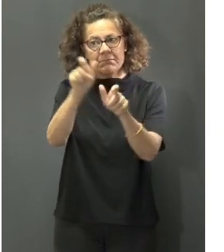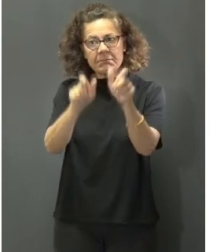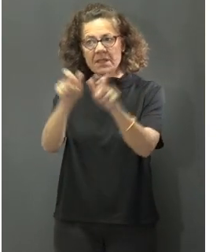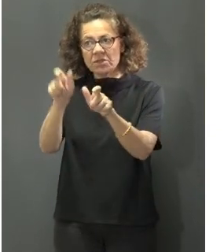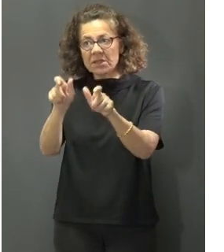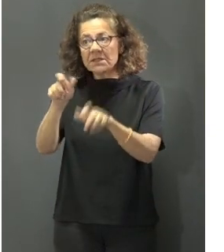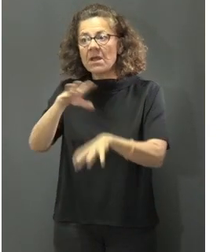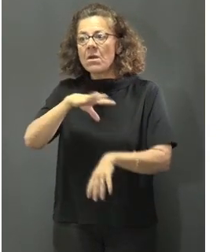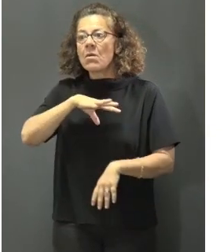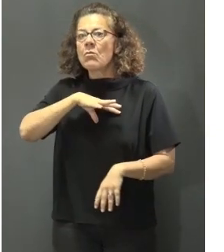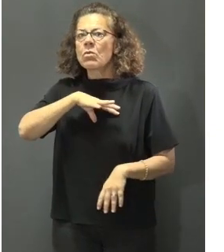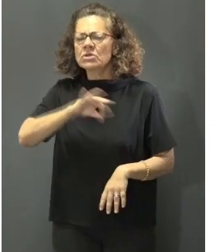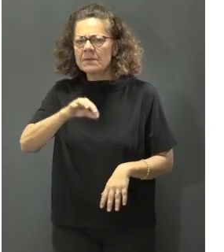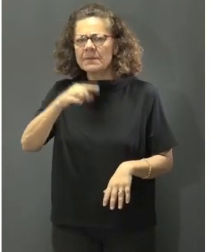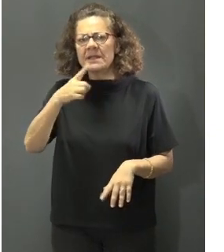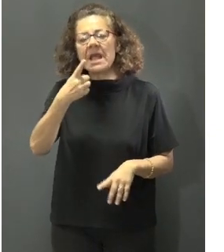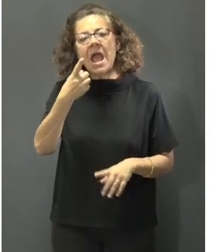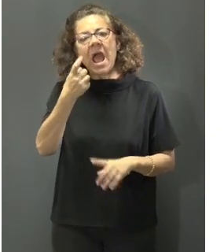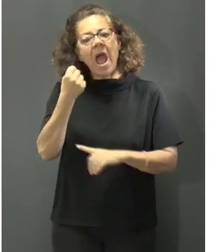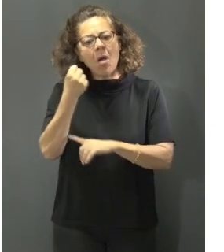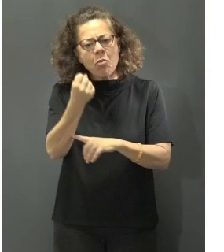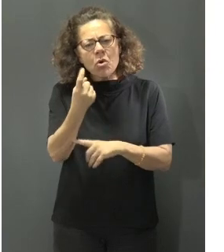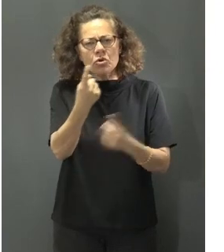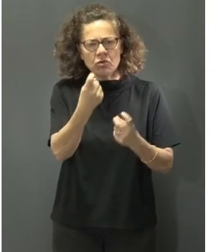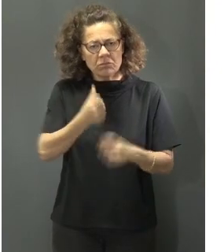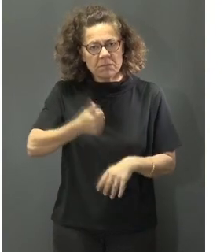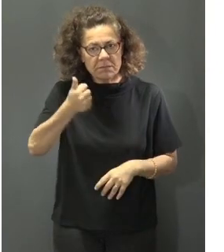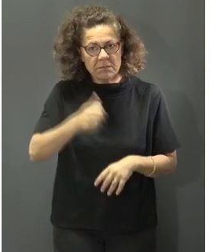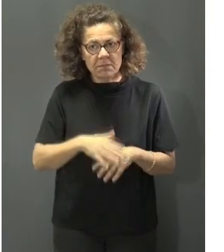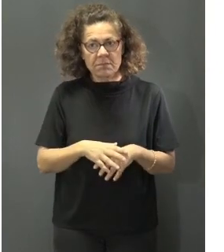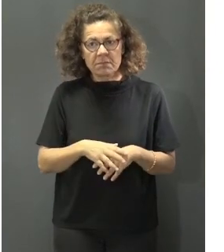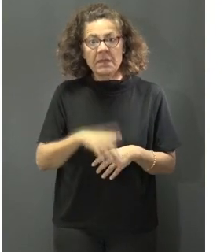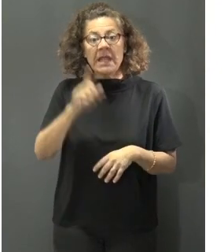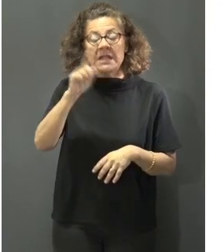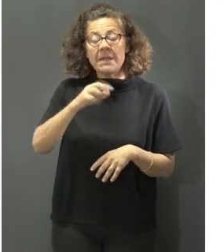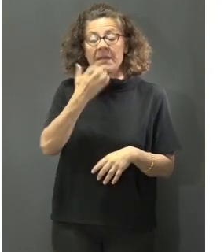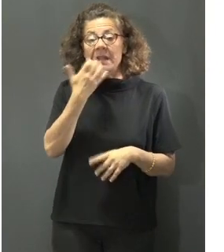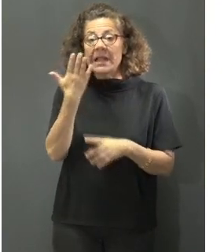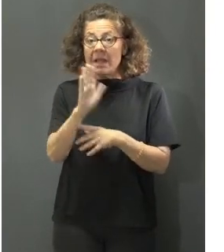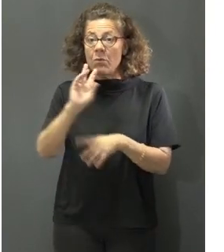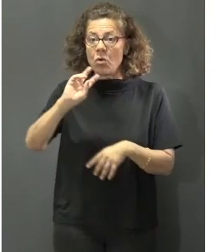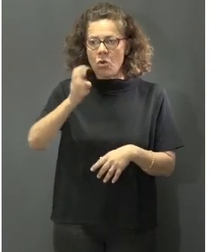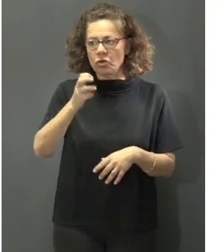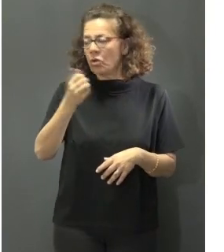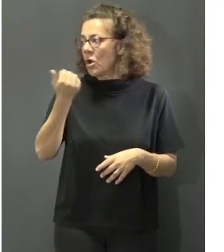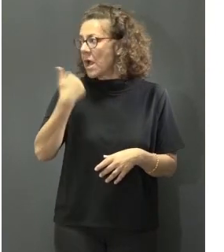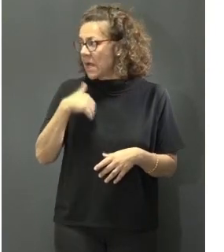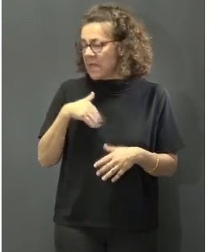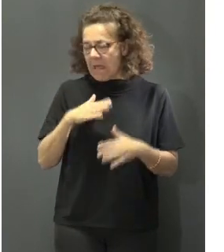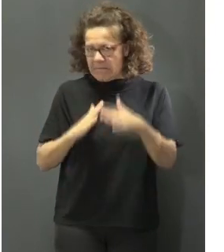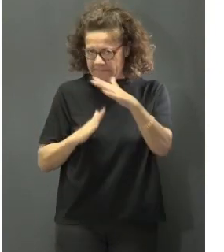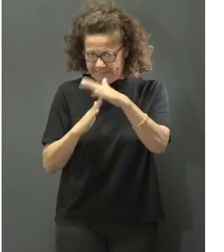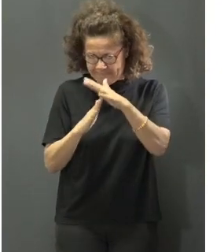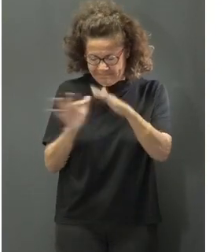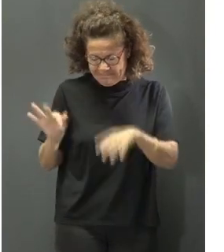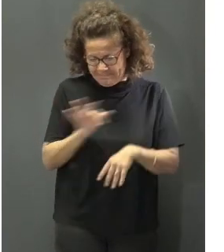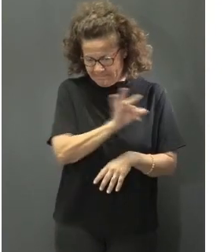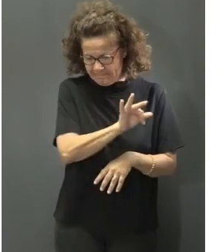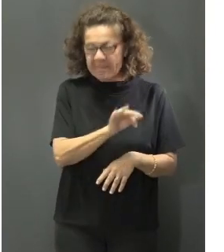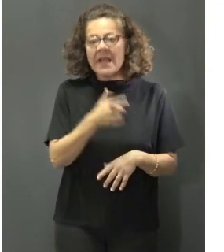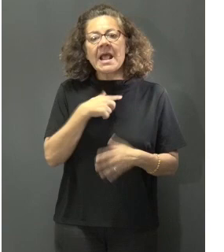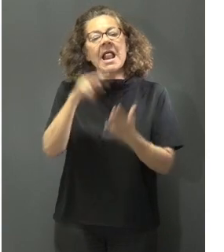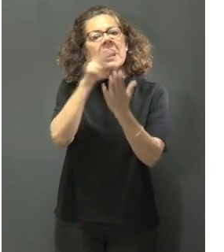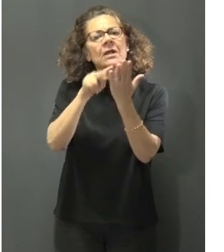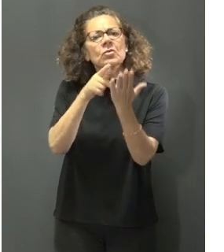que quizás necesitan más apoyos. Y siguiendo otro ejemplo, y ya aquí también paro,